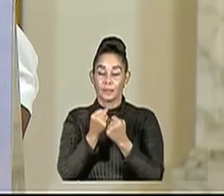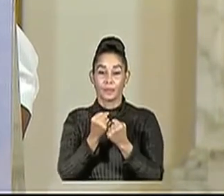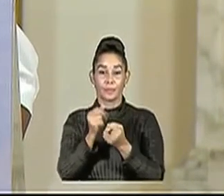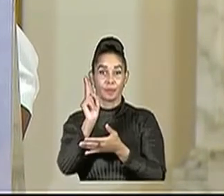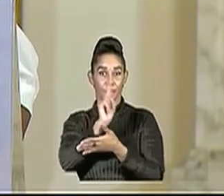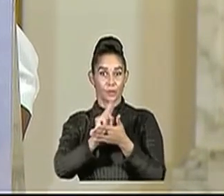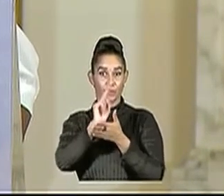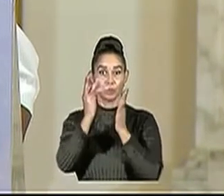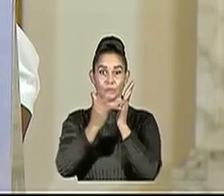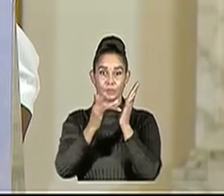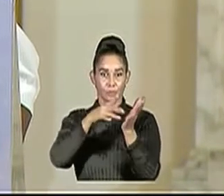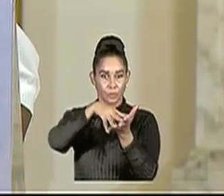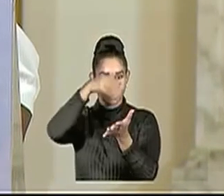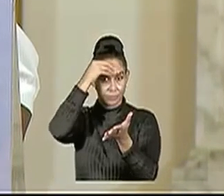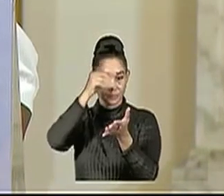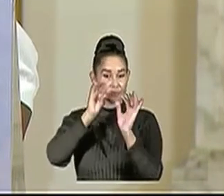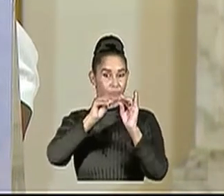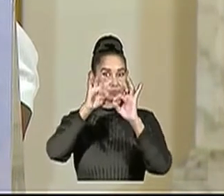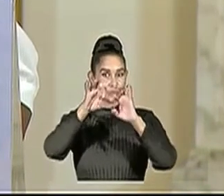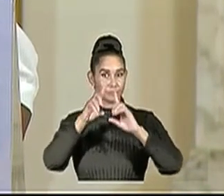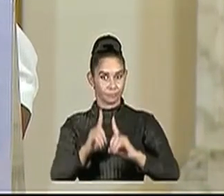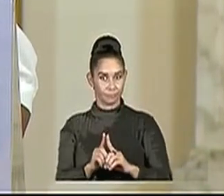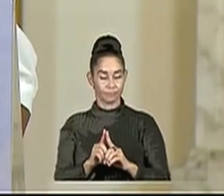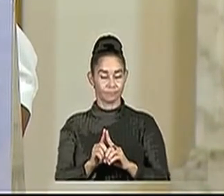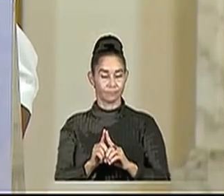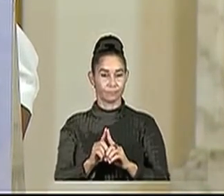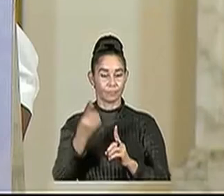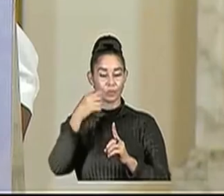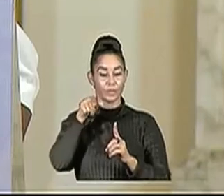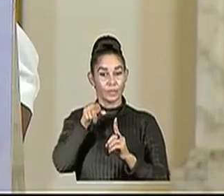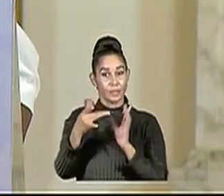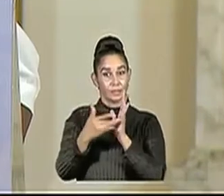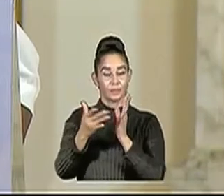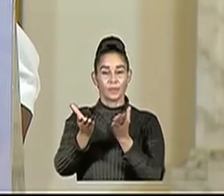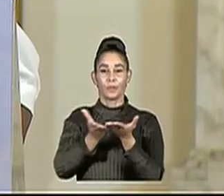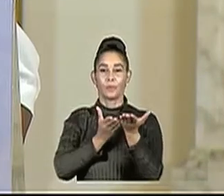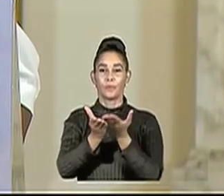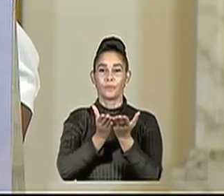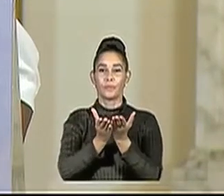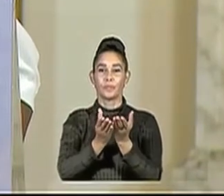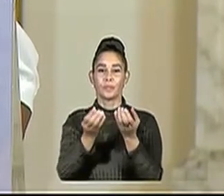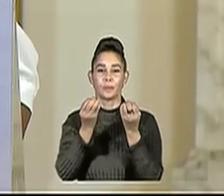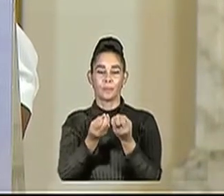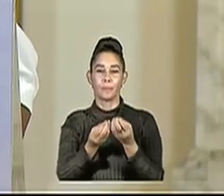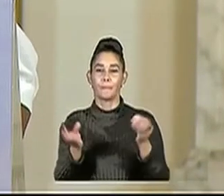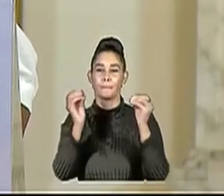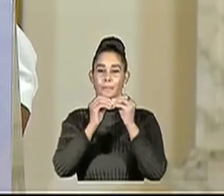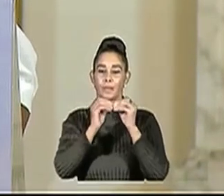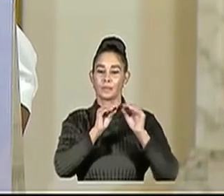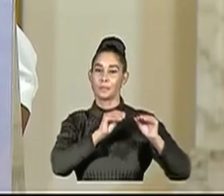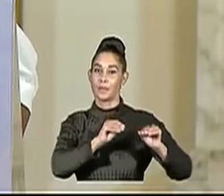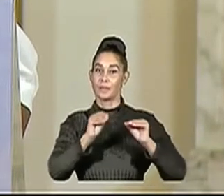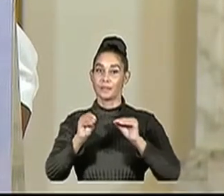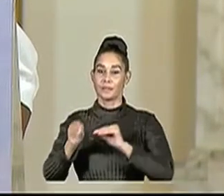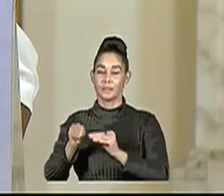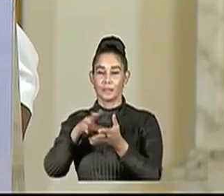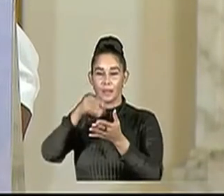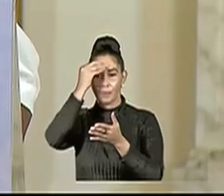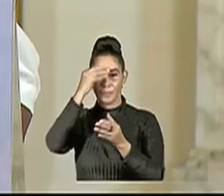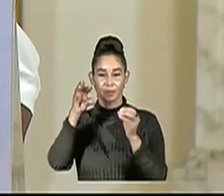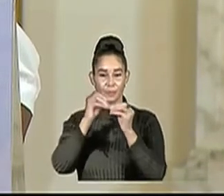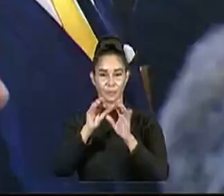de la tecnología en la educación, ya que nos brinda herramientas poderosas para enriquecer el aprendizaje de